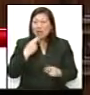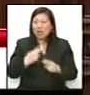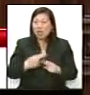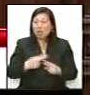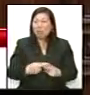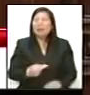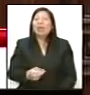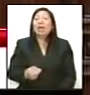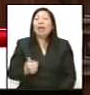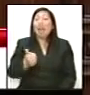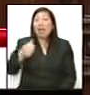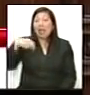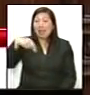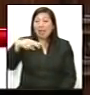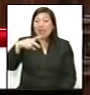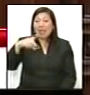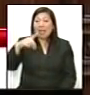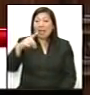no,